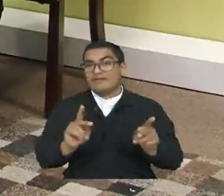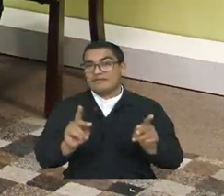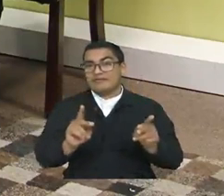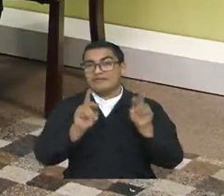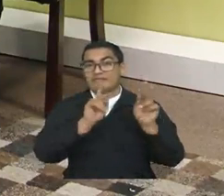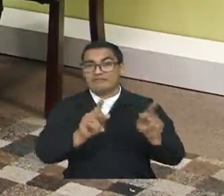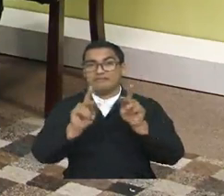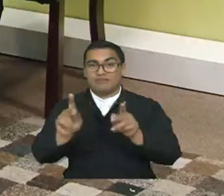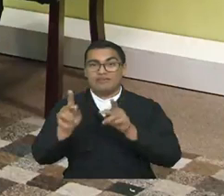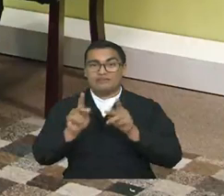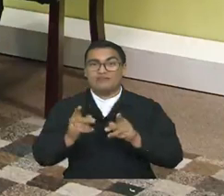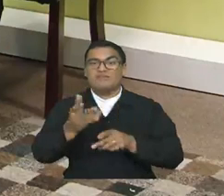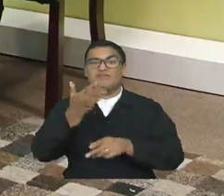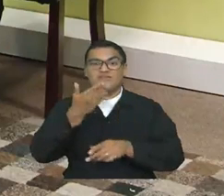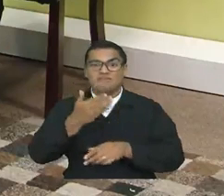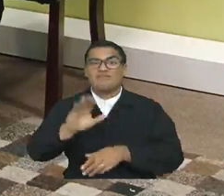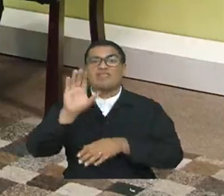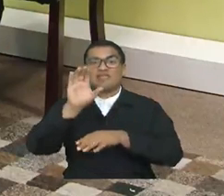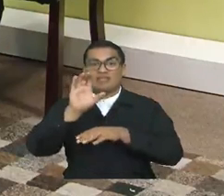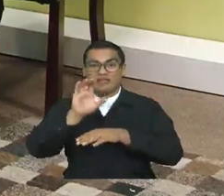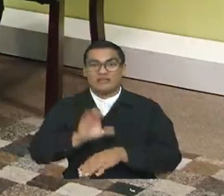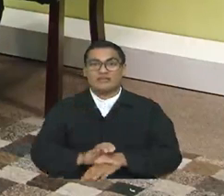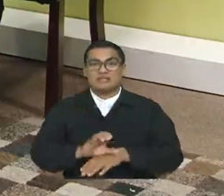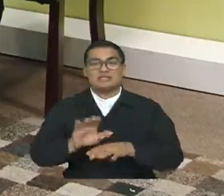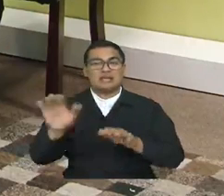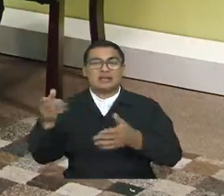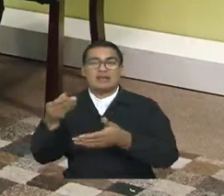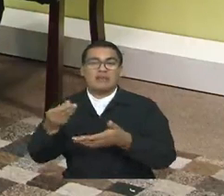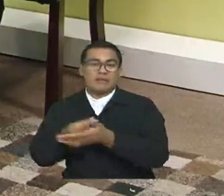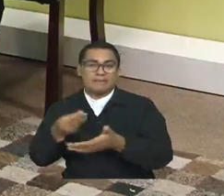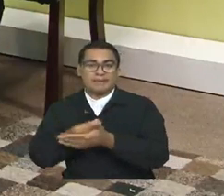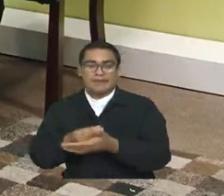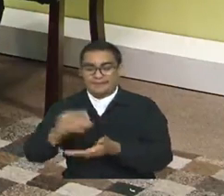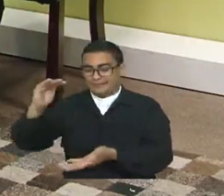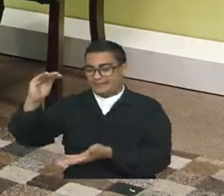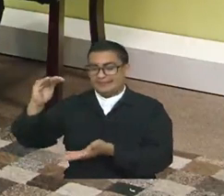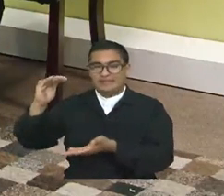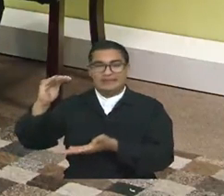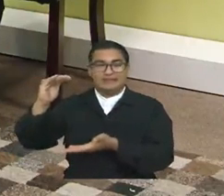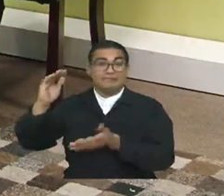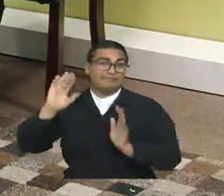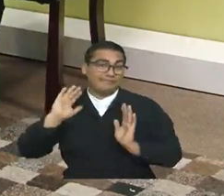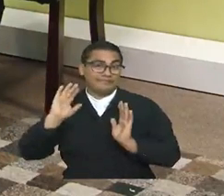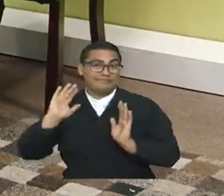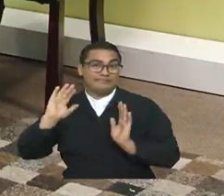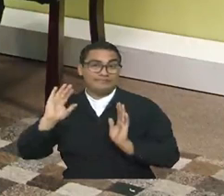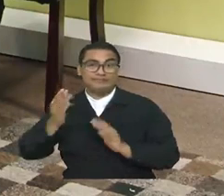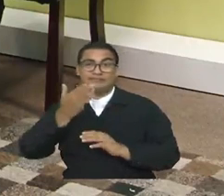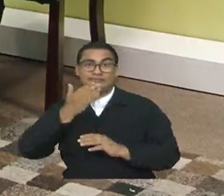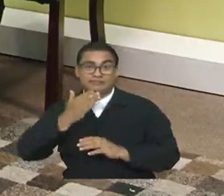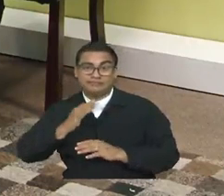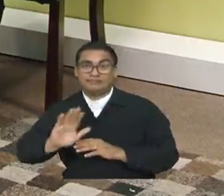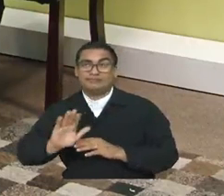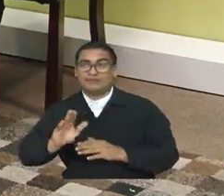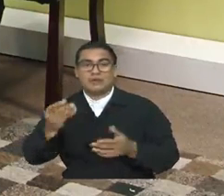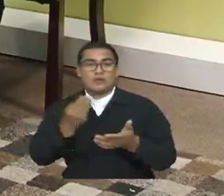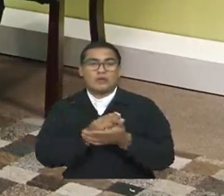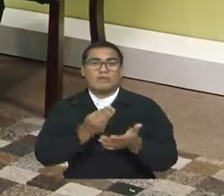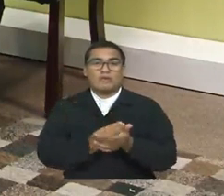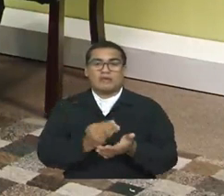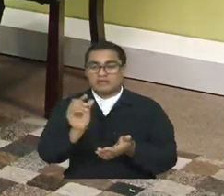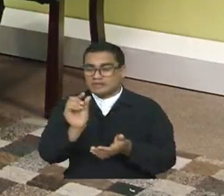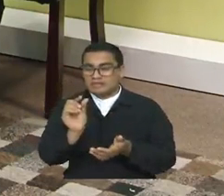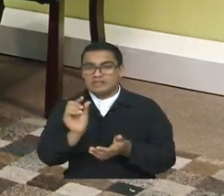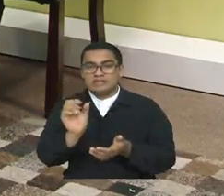ha creado el mal hábito de comprarlas ya procesadas. Uh-huh. Y entonces ya tienen preservantes, no compran la semilla,